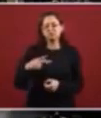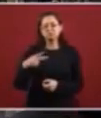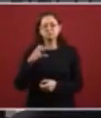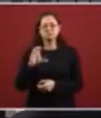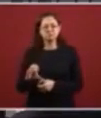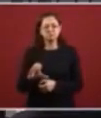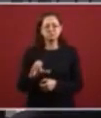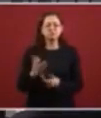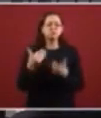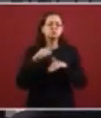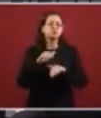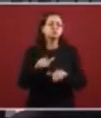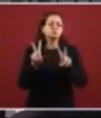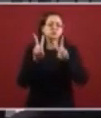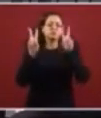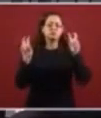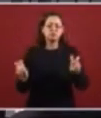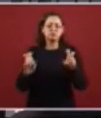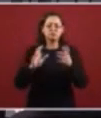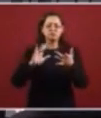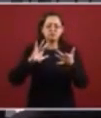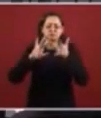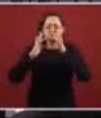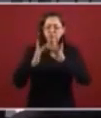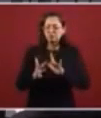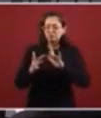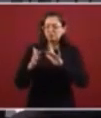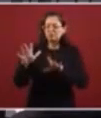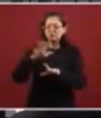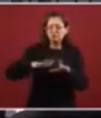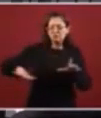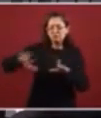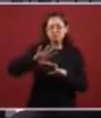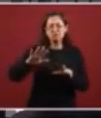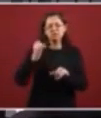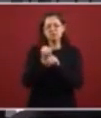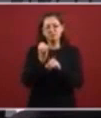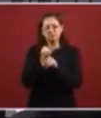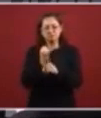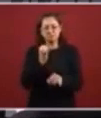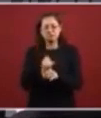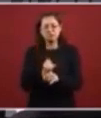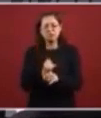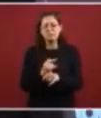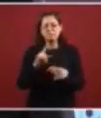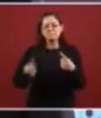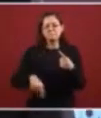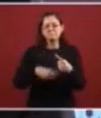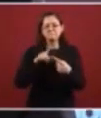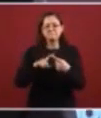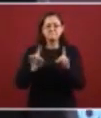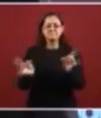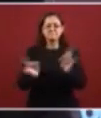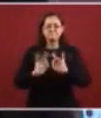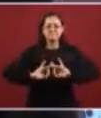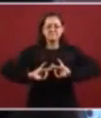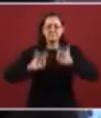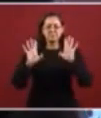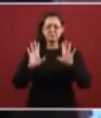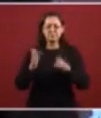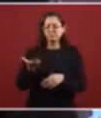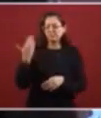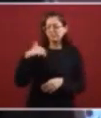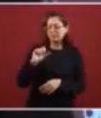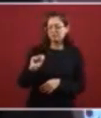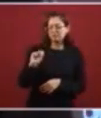ciudadana en lo que es el análisis de redes de vínculos en redes sociales particularmente nos referiremos al evento que tuvo efecto